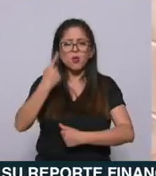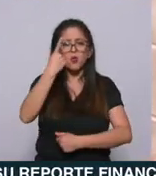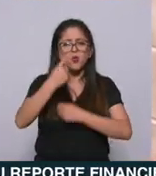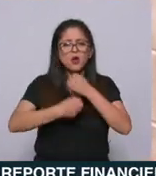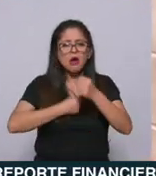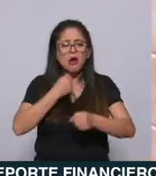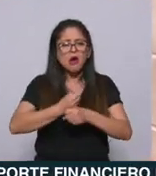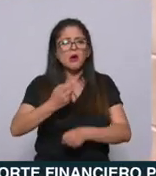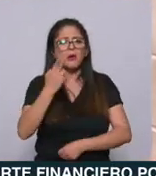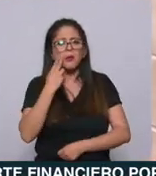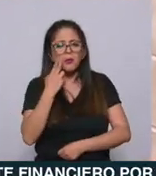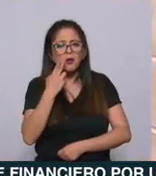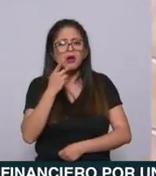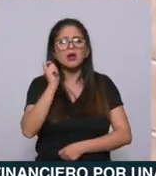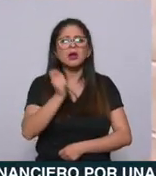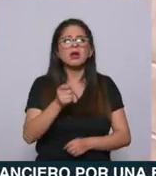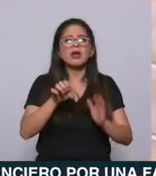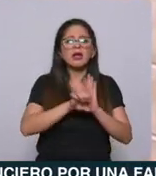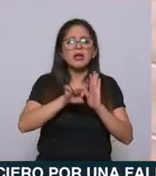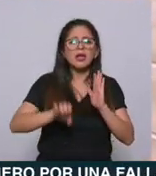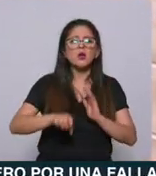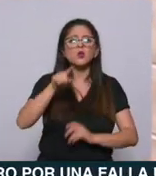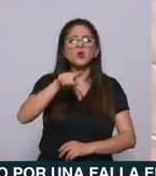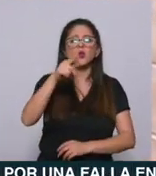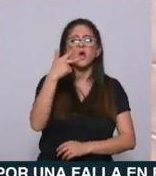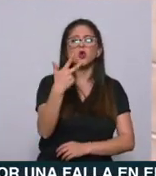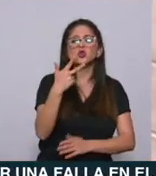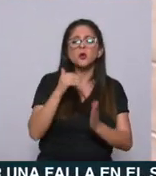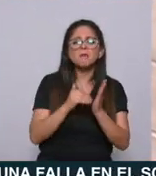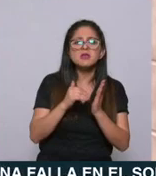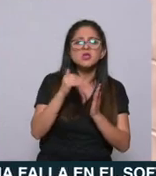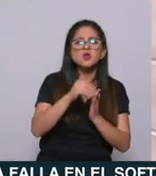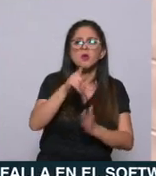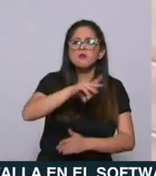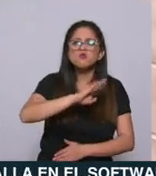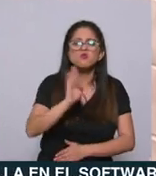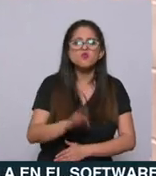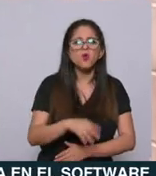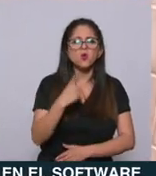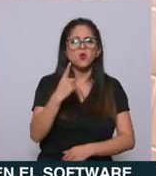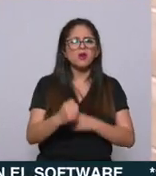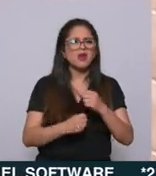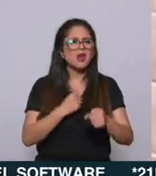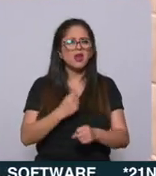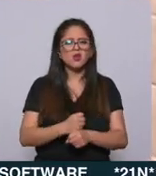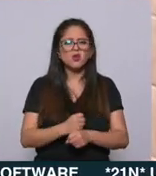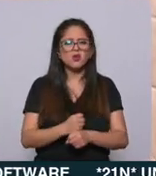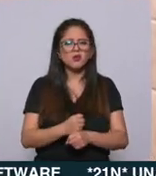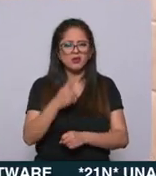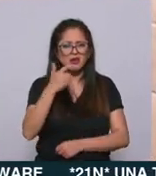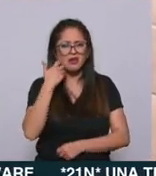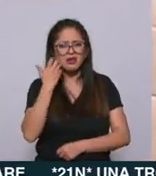Deja tú de eso. Puede ser uno de los 8 millones que se mueren al año. ¿Quieres eso?